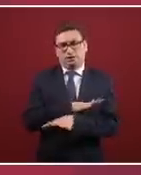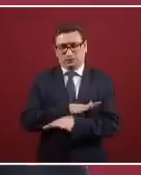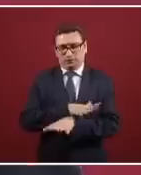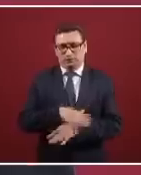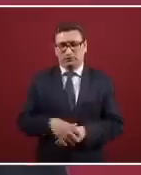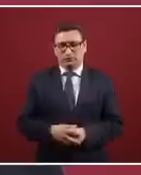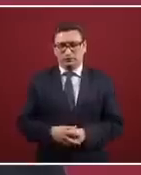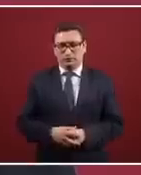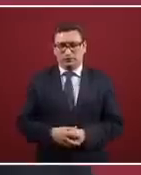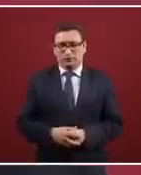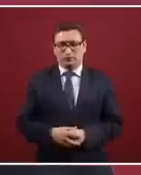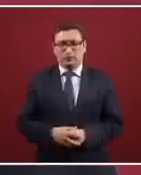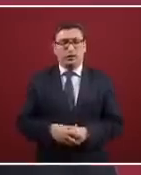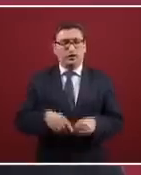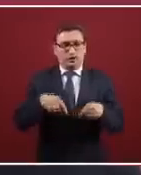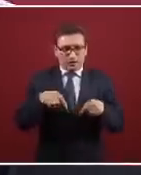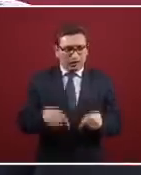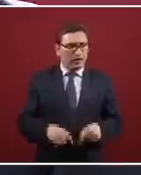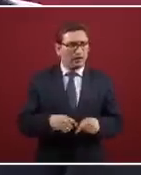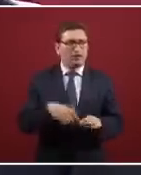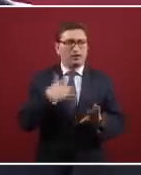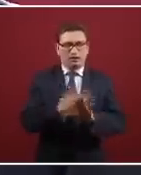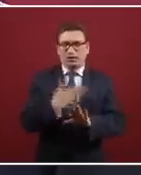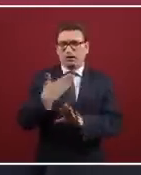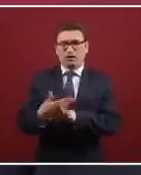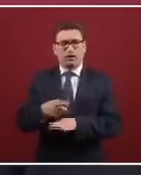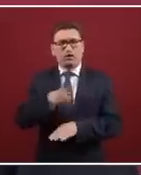ser perseguido, censurado,